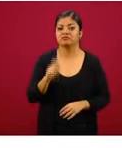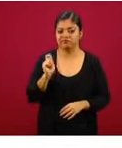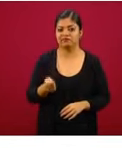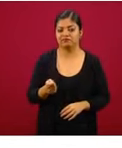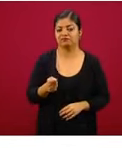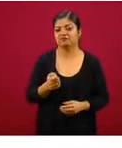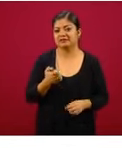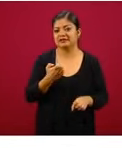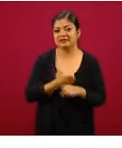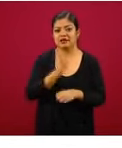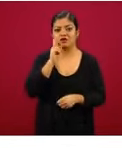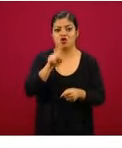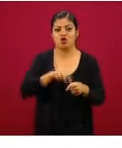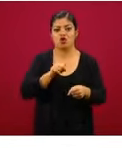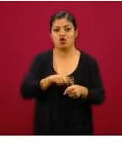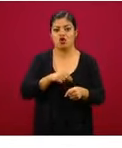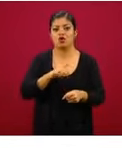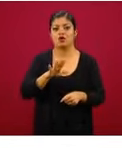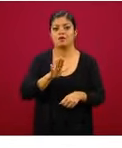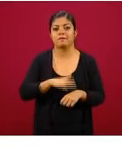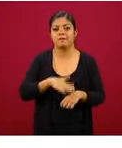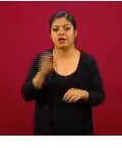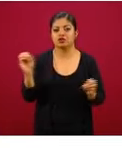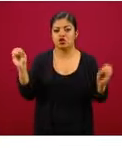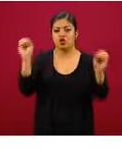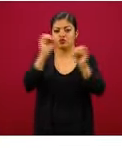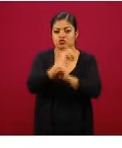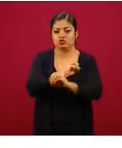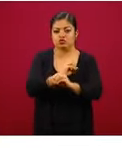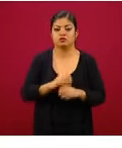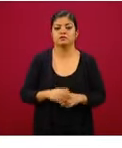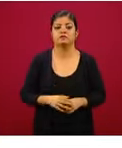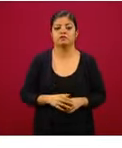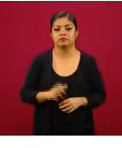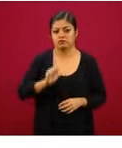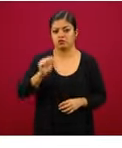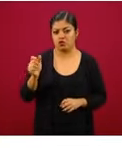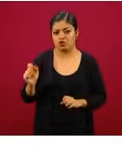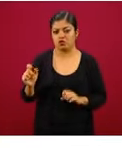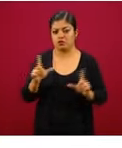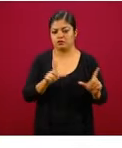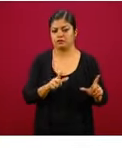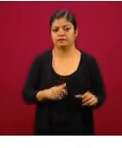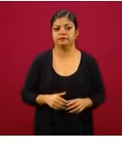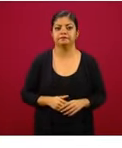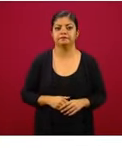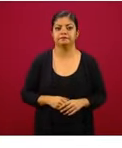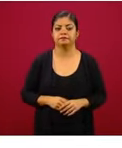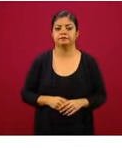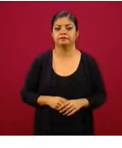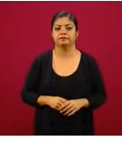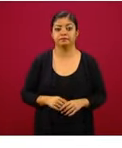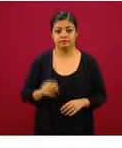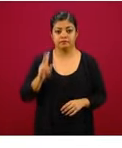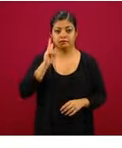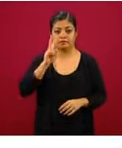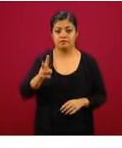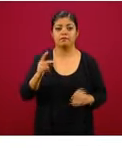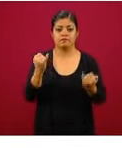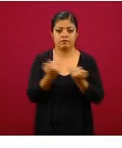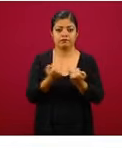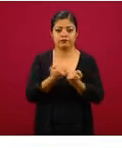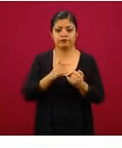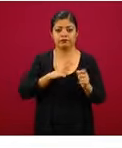precisamente los estados que tienen los colores más oscuros. Si pasamos a la siguiente diapositiva, vamos a ver también